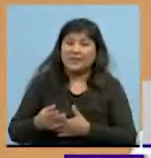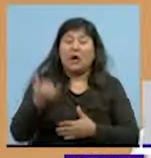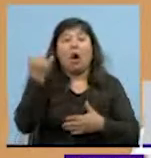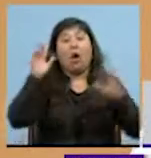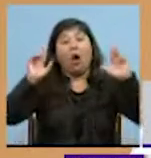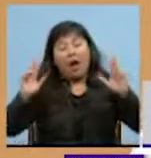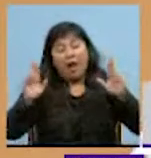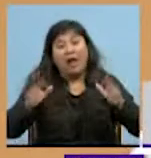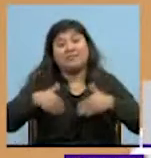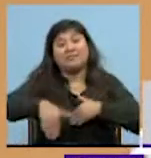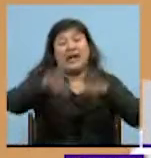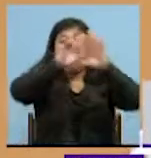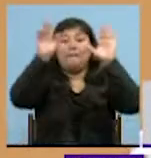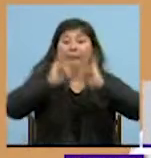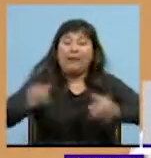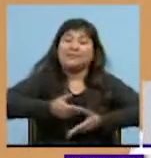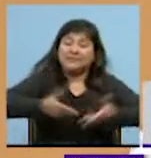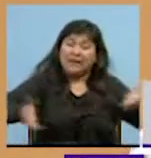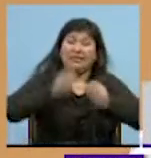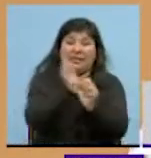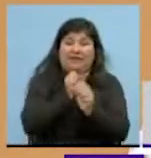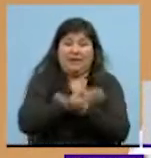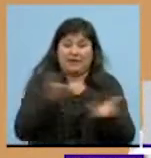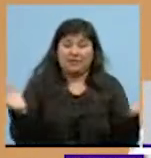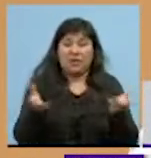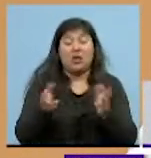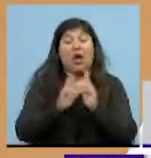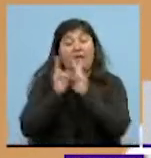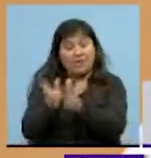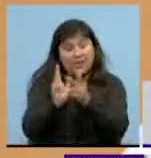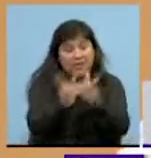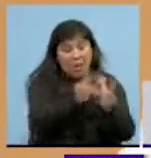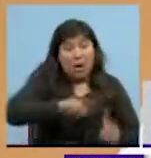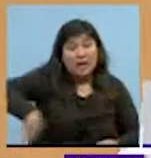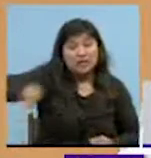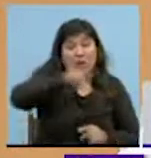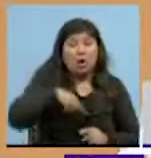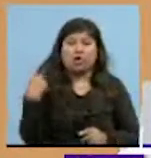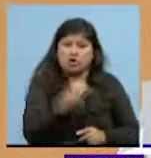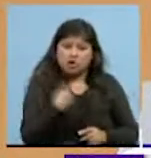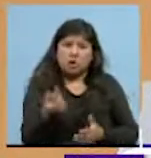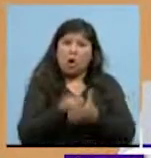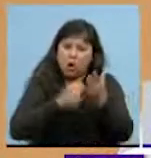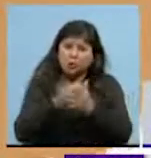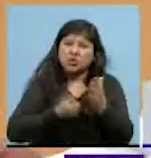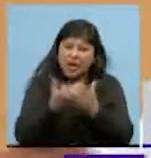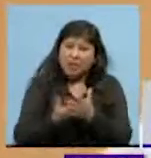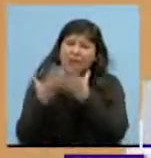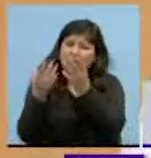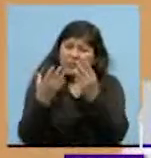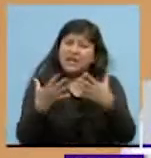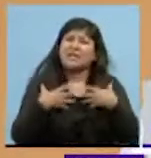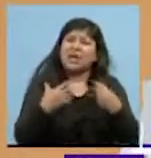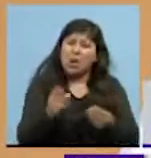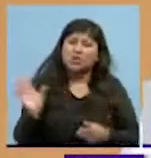paz y trabajo. Muy bien. Y le digo a todos los pobladores que estamos en la lucha por la buena salud de nuestra gente. La